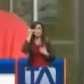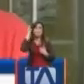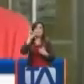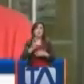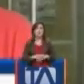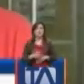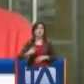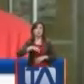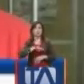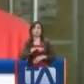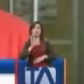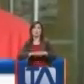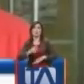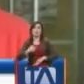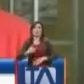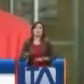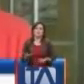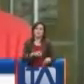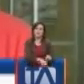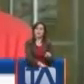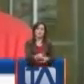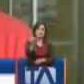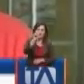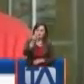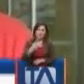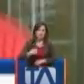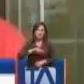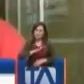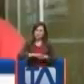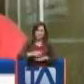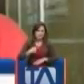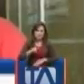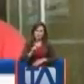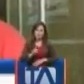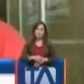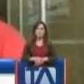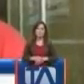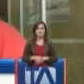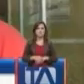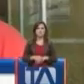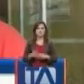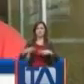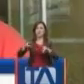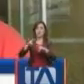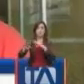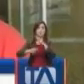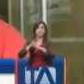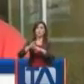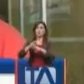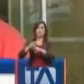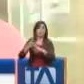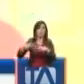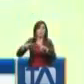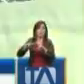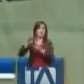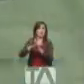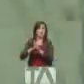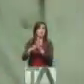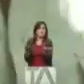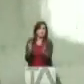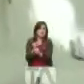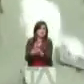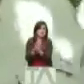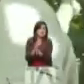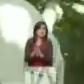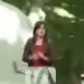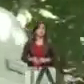que nosotros somos los que le estamos perjudicando, pero ya no es cuestión de nosotros. Una vez que baja el producto ya no se puede hacer mayor cosa. Quien